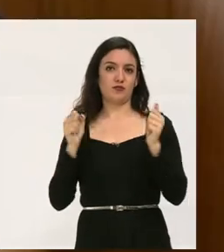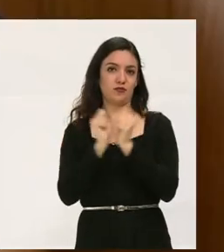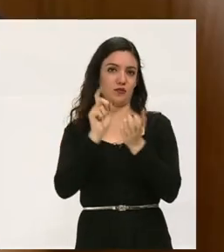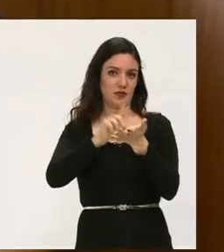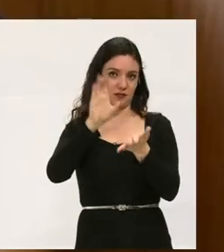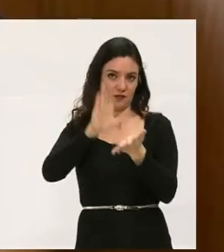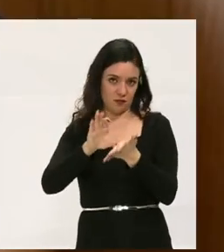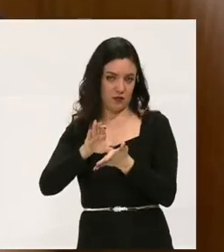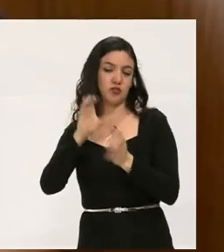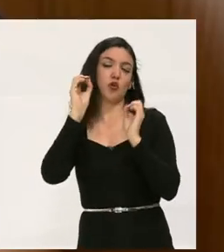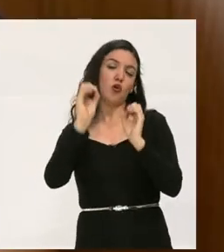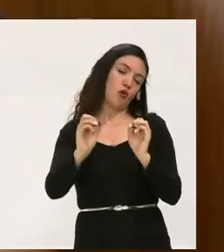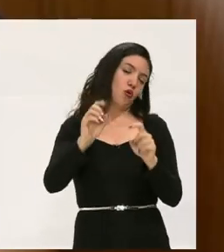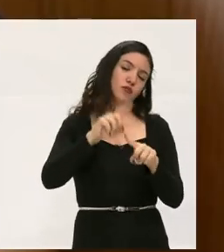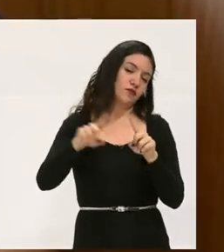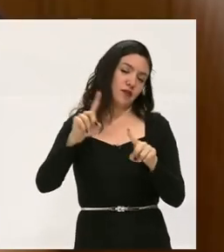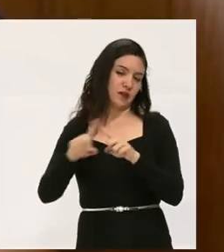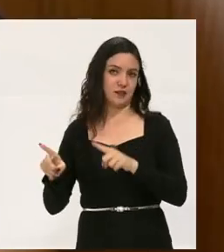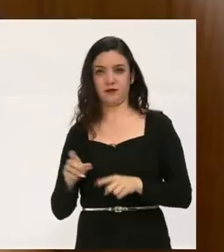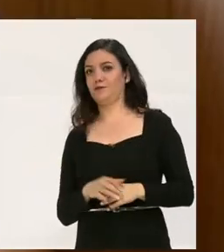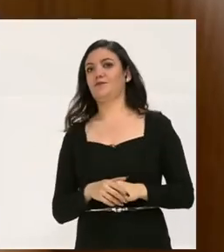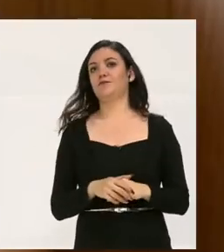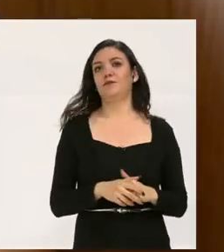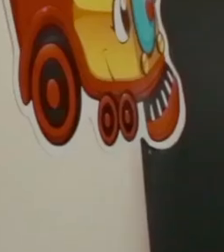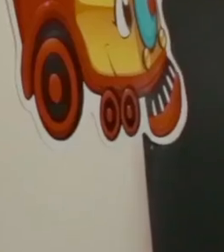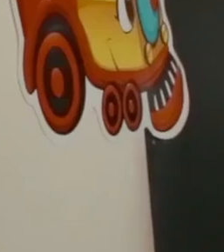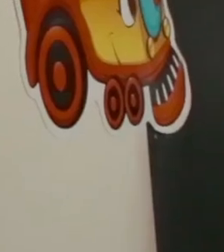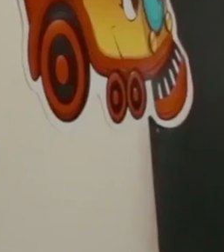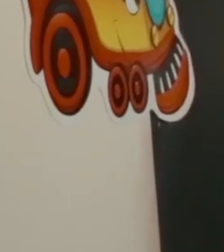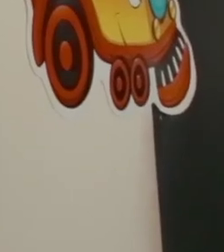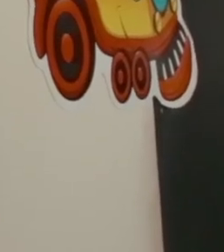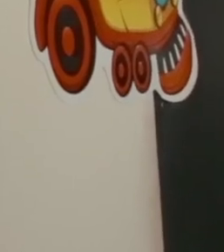personas con discapacidades o condiciones